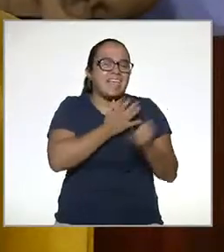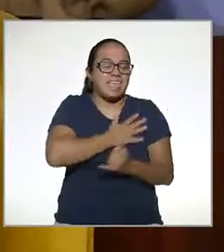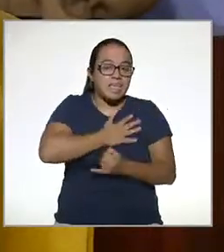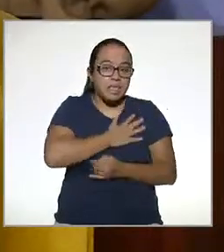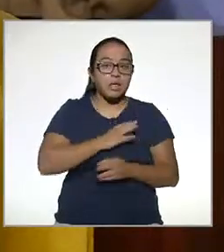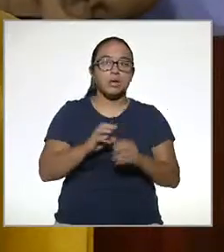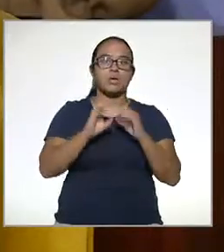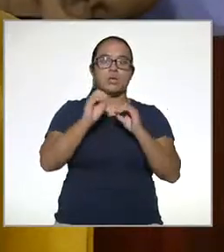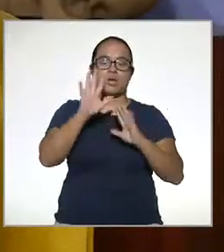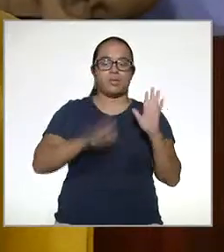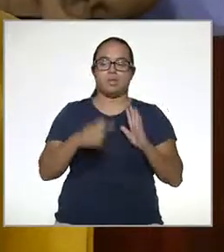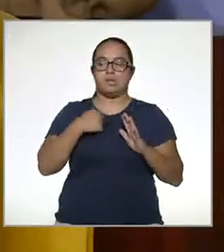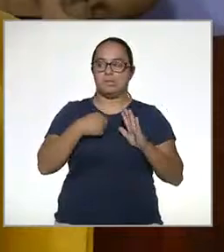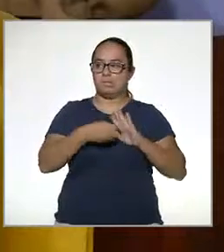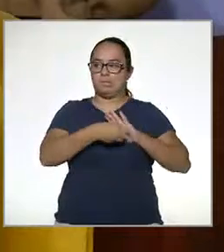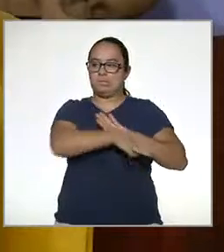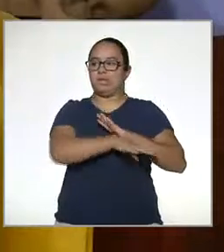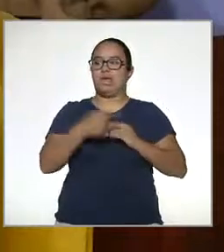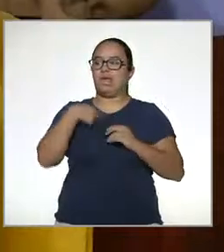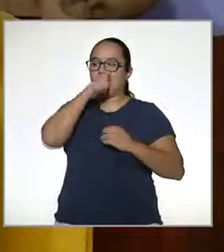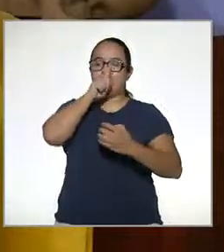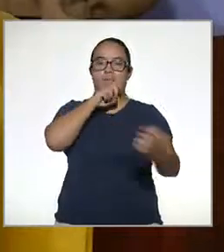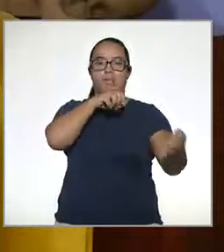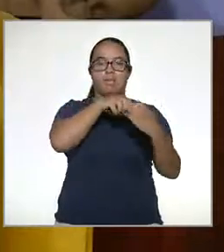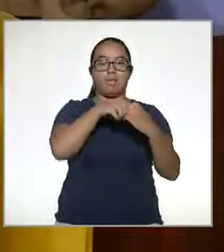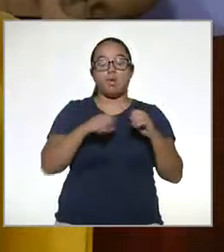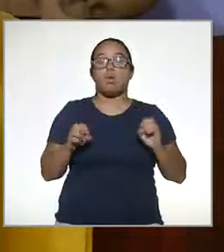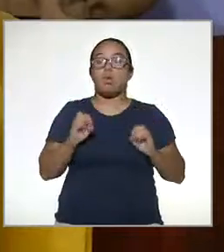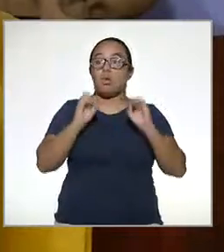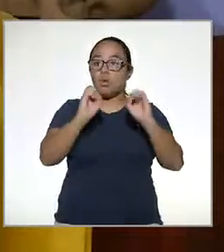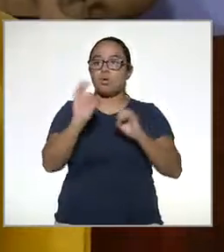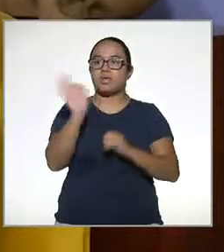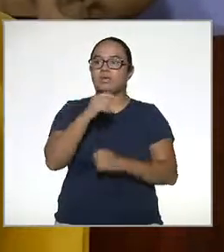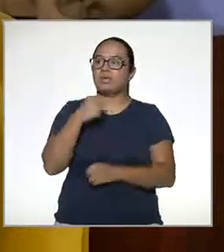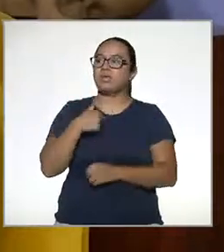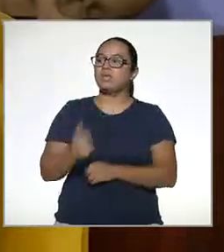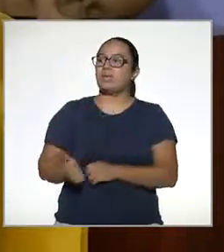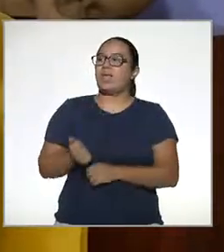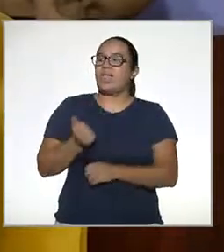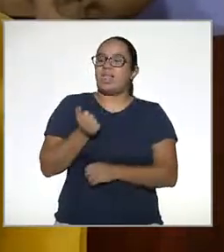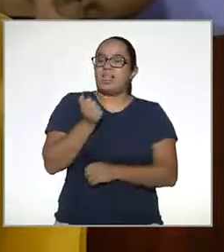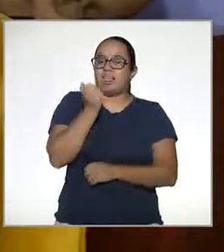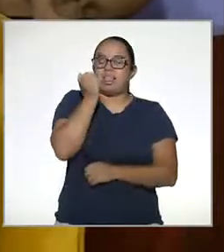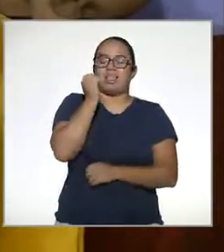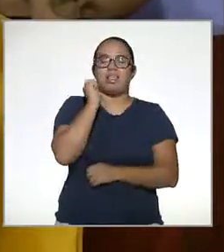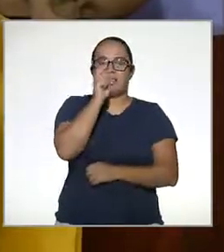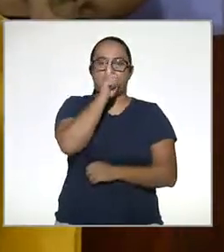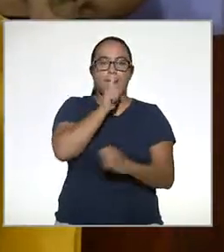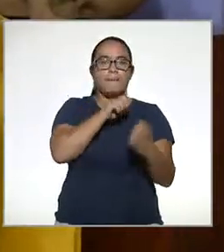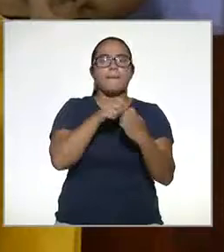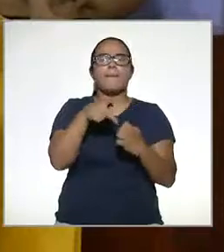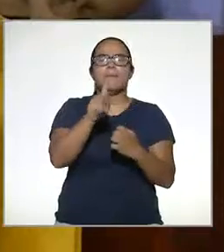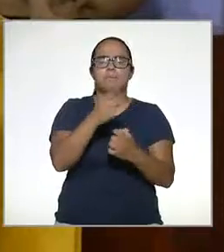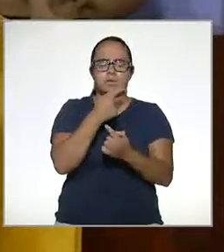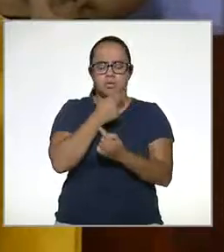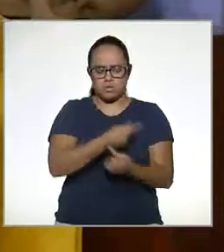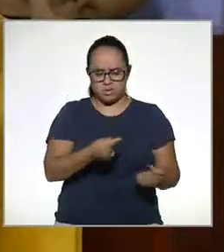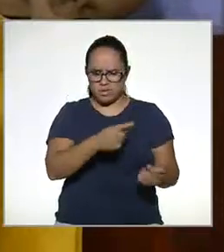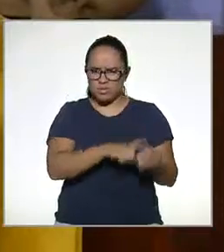evadir nuestra responsabilidad. Y por supuesto también hay cuando queremos sacar ventaja de algo. Pero ¿qué pasa con los niños? ¿Ellos por qué mienten? ¿Por qué